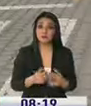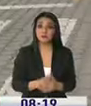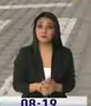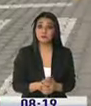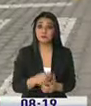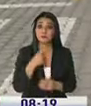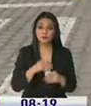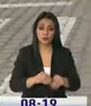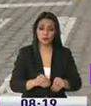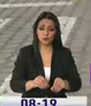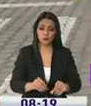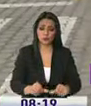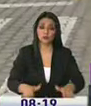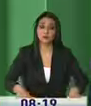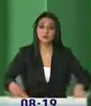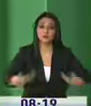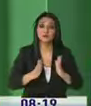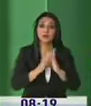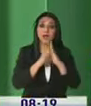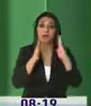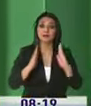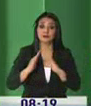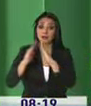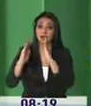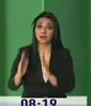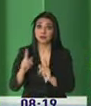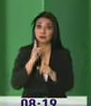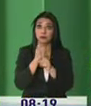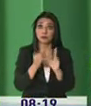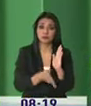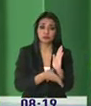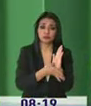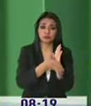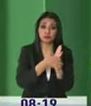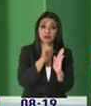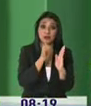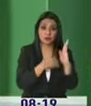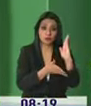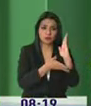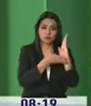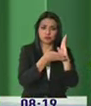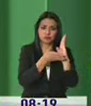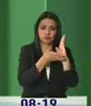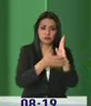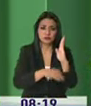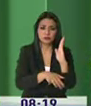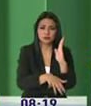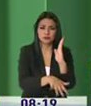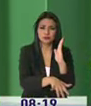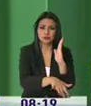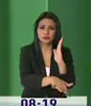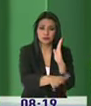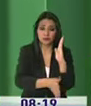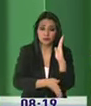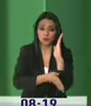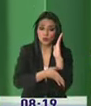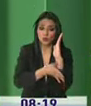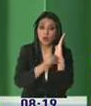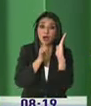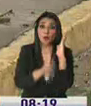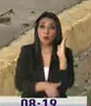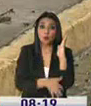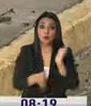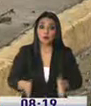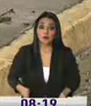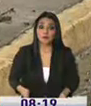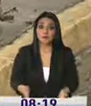que la humedad afecte a las viviendas. La humedad a las casas. Esa molestia mismo todito va perjudicando todito la